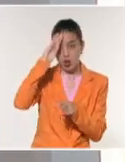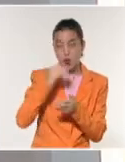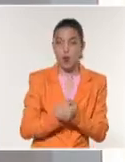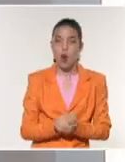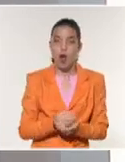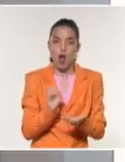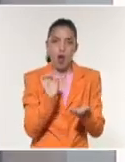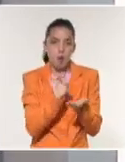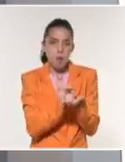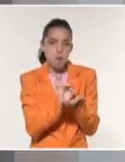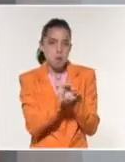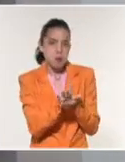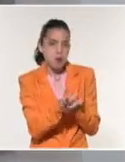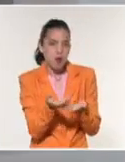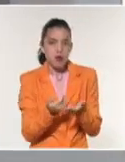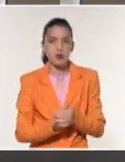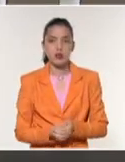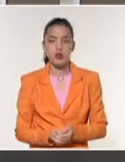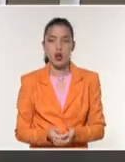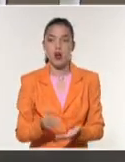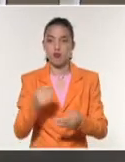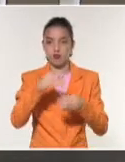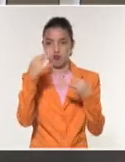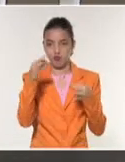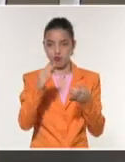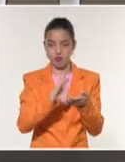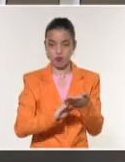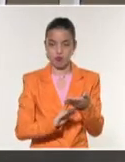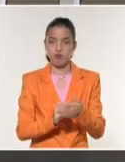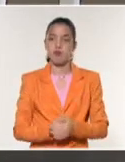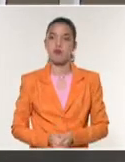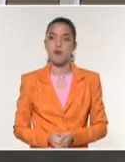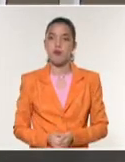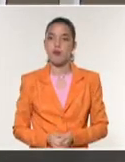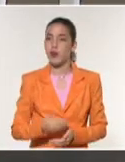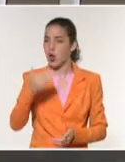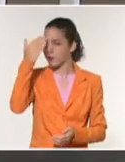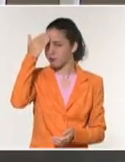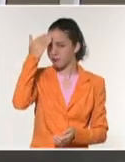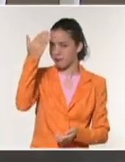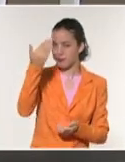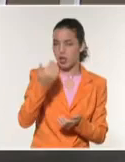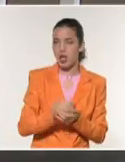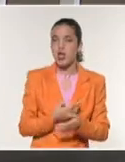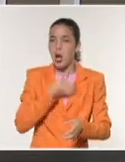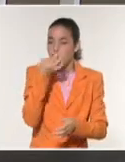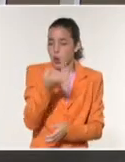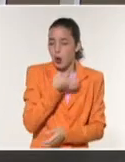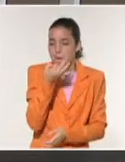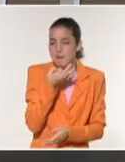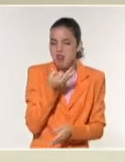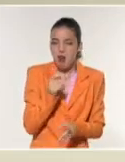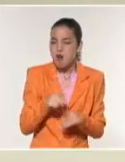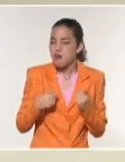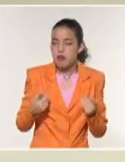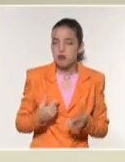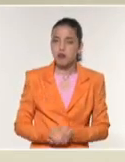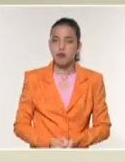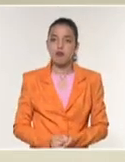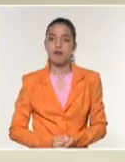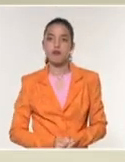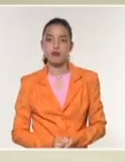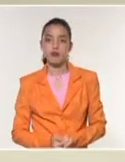las últimas horas. Vicepresidenta, un gusto que esté con nosotros. Quisiera que nos explicara qué es lo que ha ocurrido. Cuando se conceden